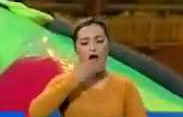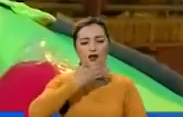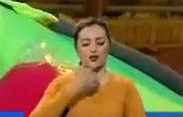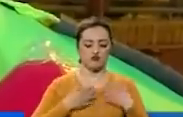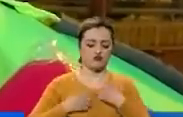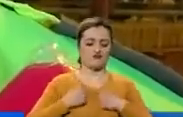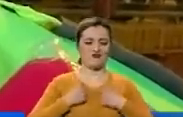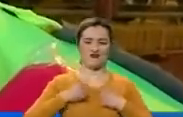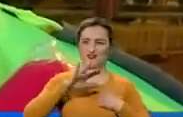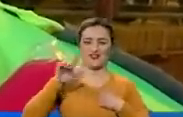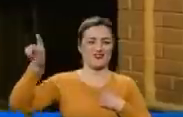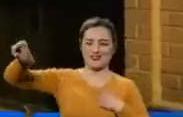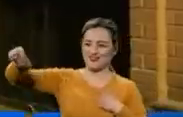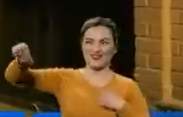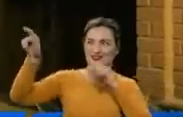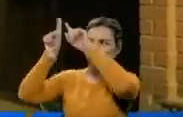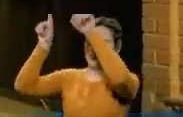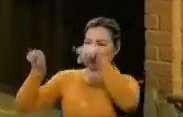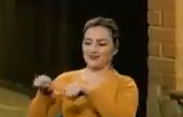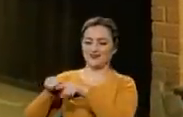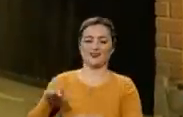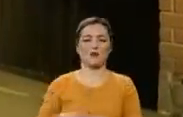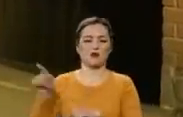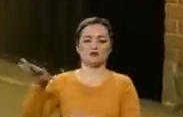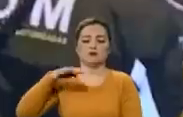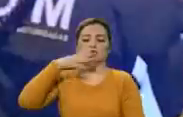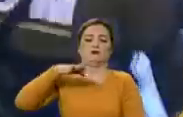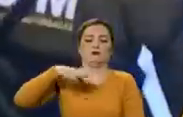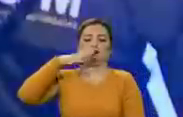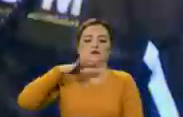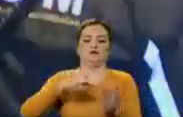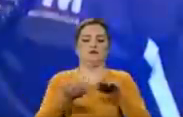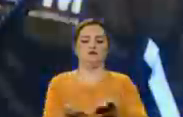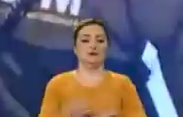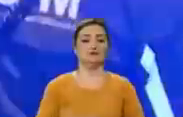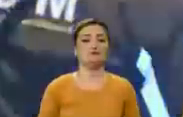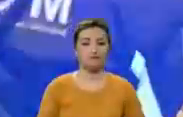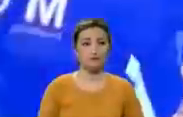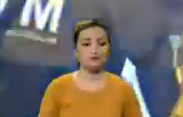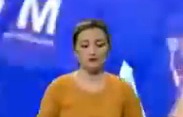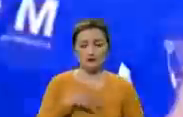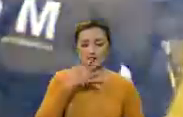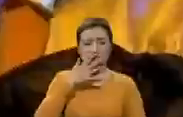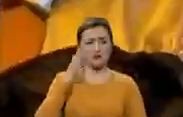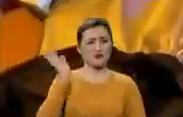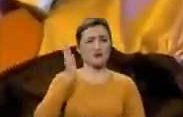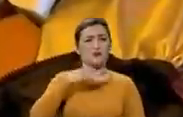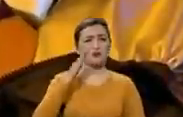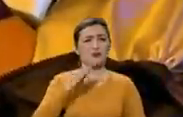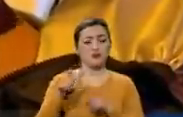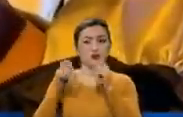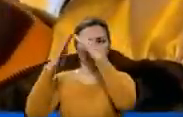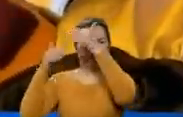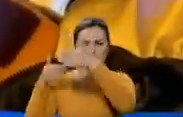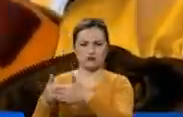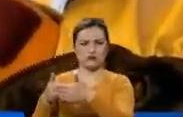adultas mayores extranjeras. Los vecinos alertaron a las autoridades debido a los fuertes olores. Las mismas personas que vivían ahí